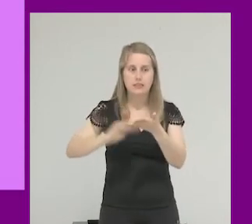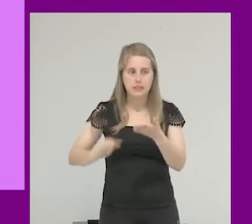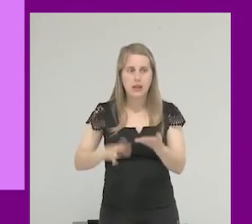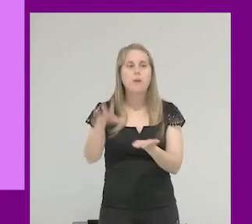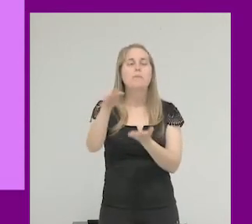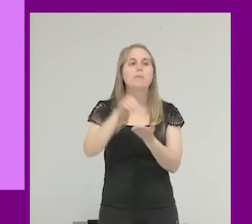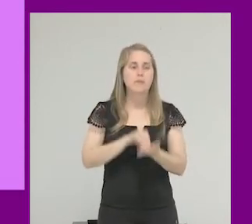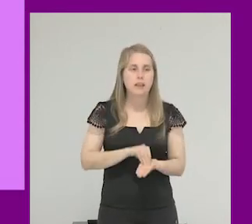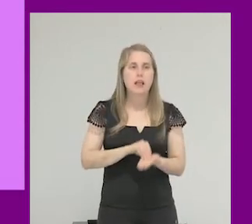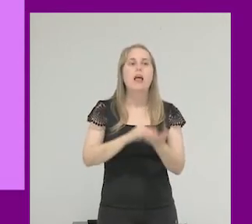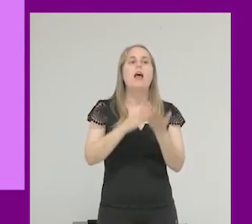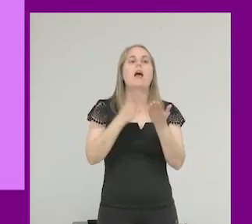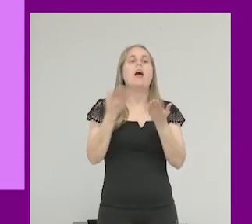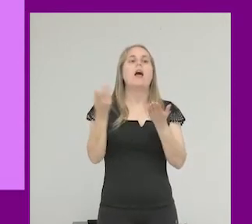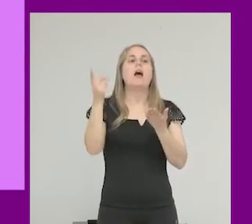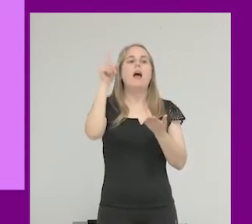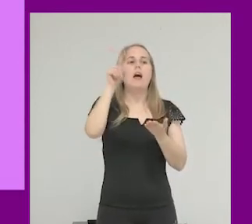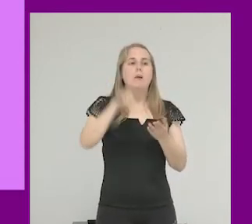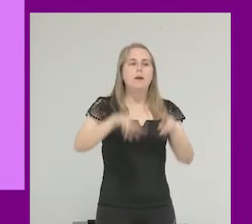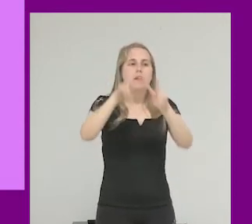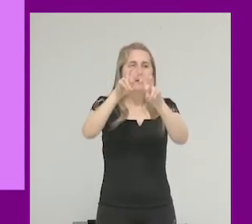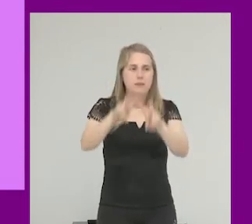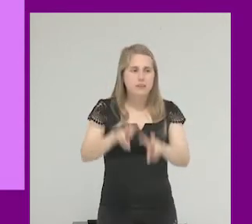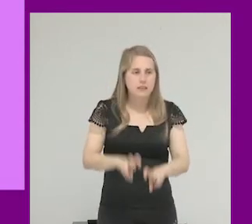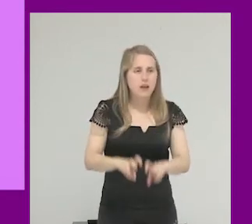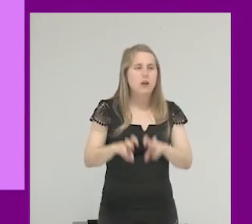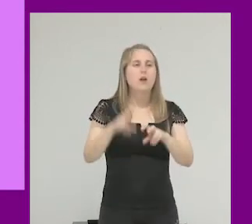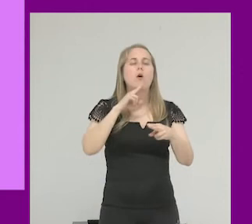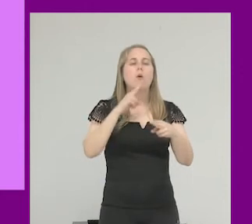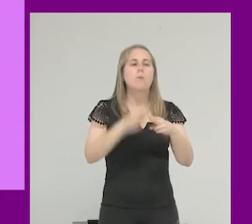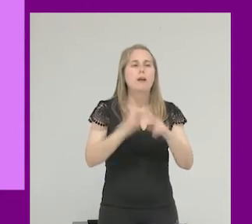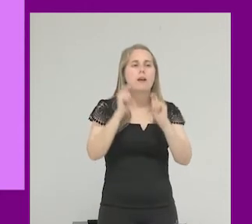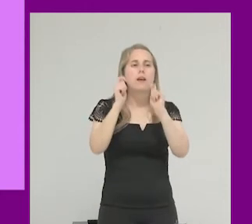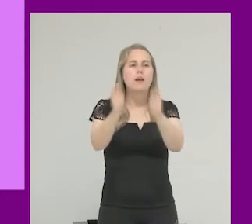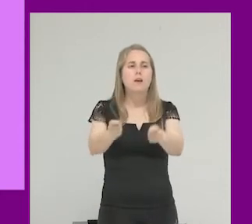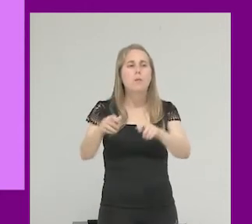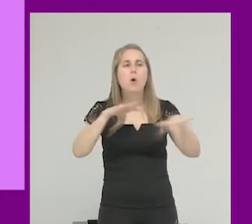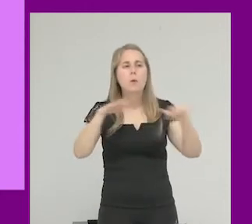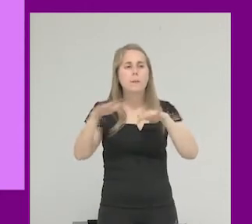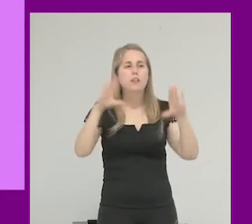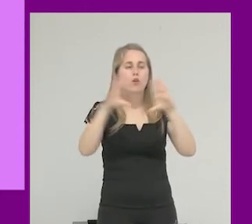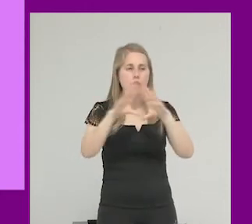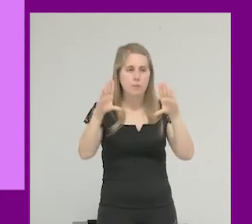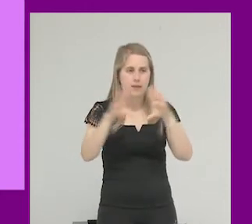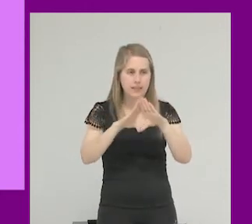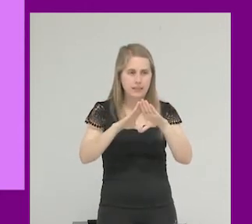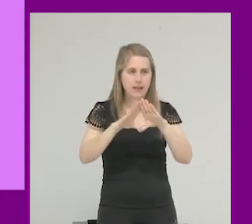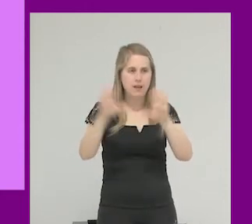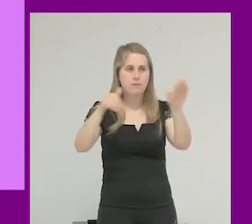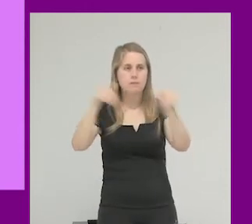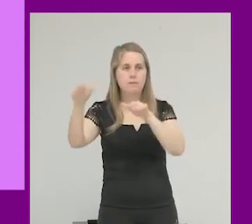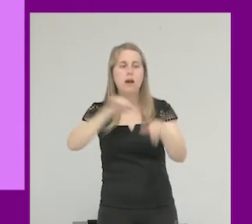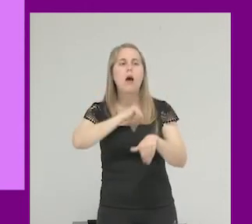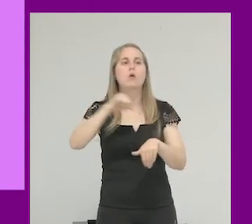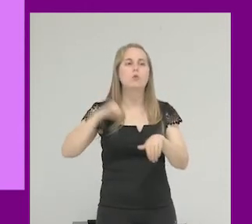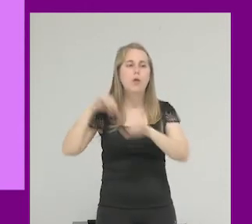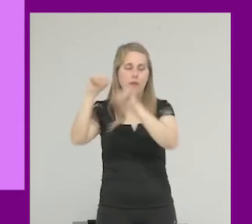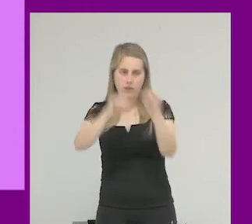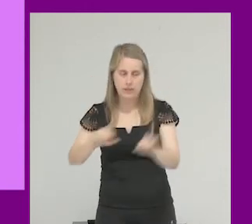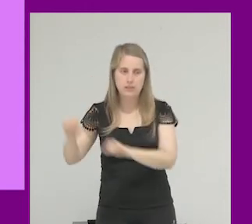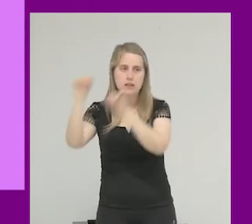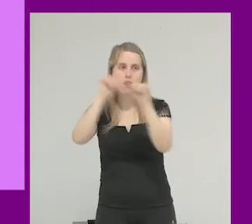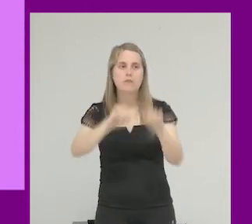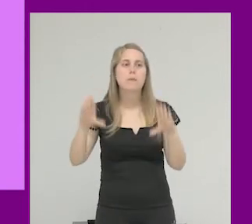Además, se analizó la llamada del movimiento feminista a organizar la autodefensa feminista para